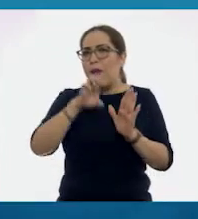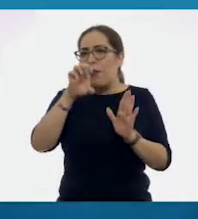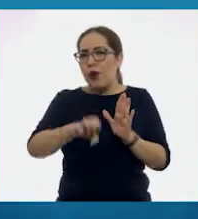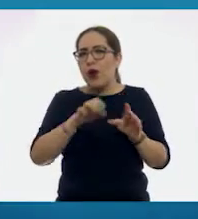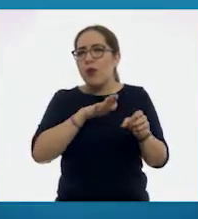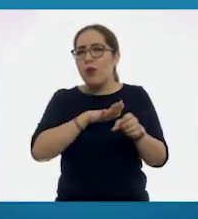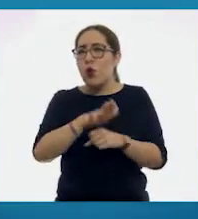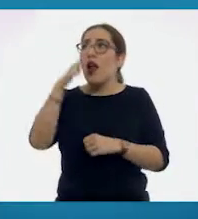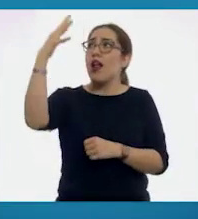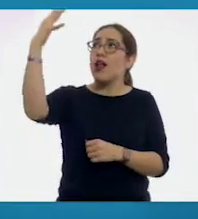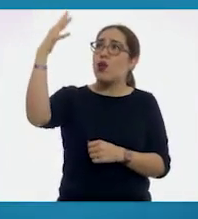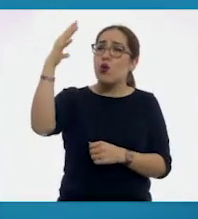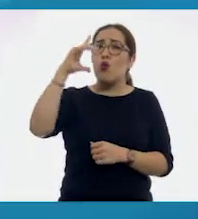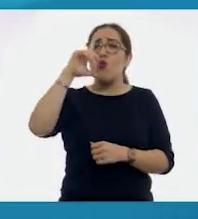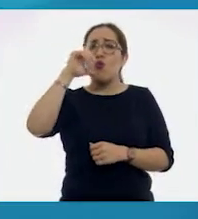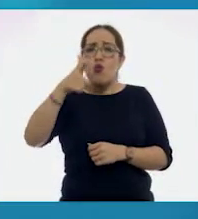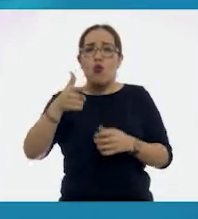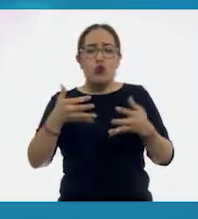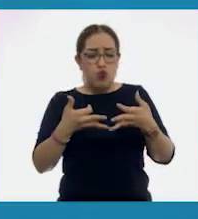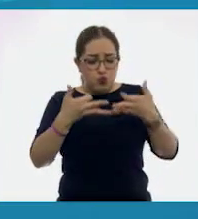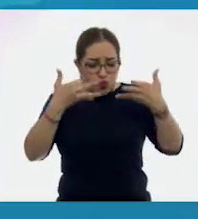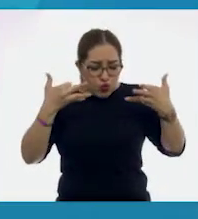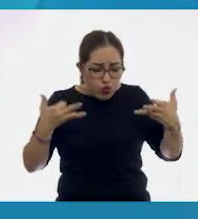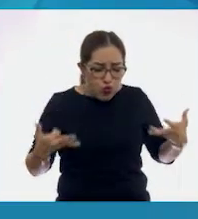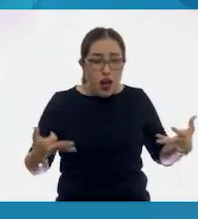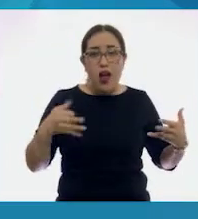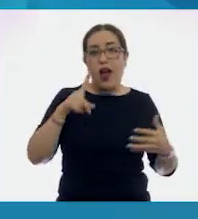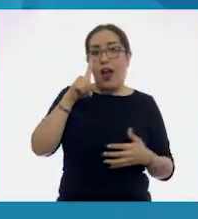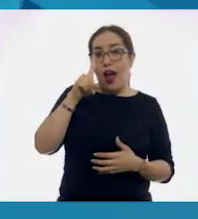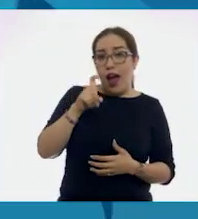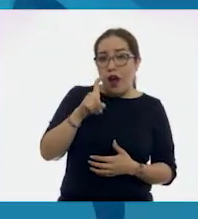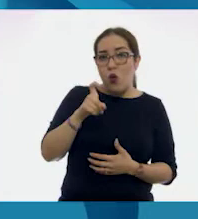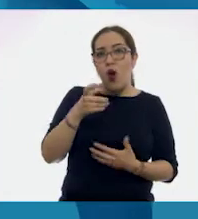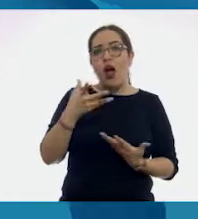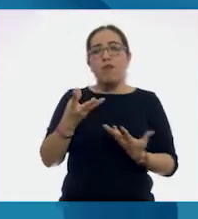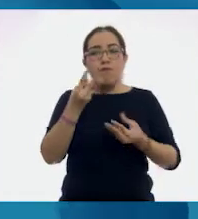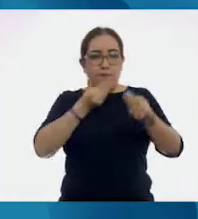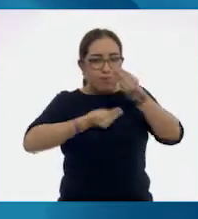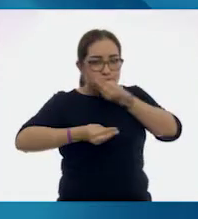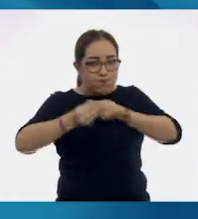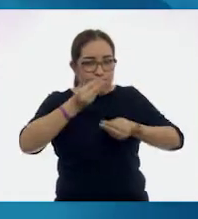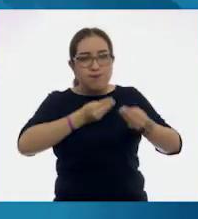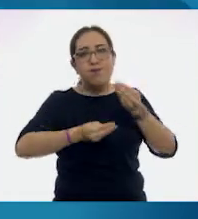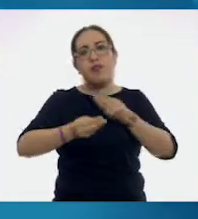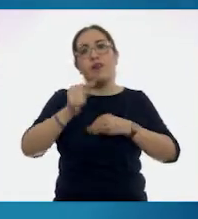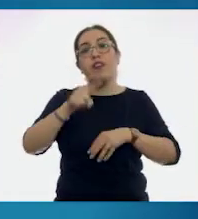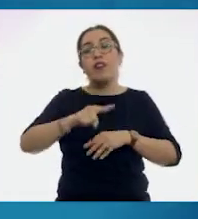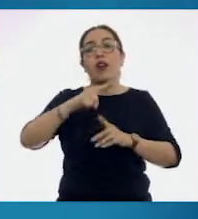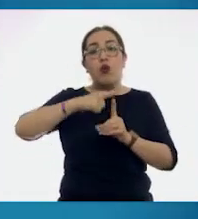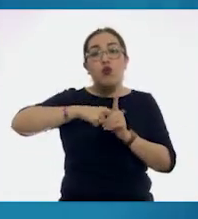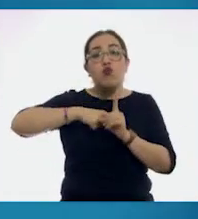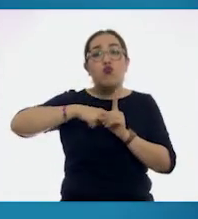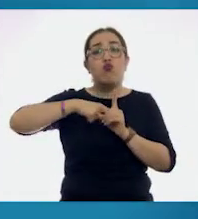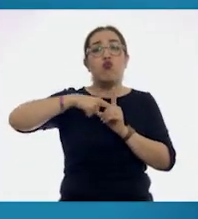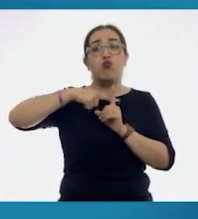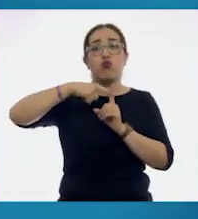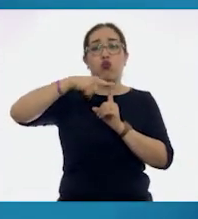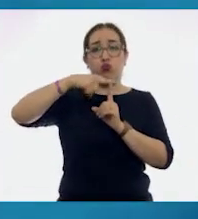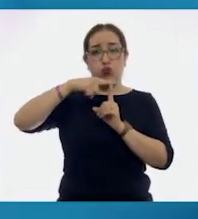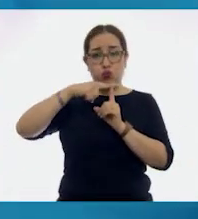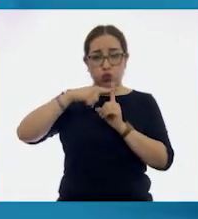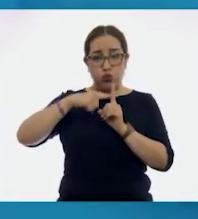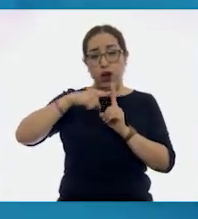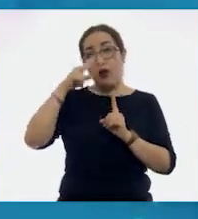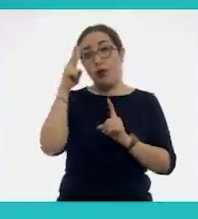la luz solar, el suelo, el agua, los nutrimentos, la temperatura y el aire, entre muchos